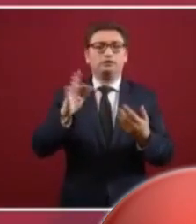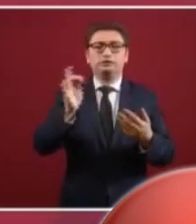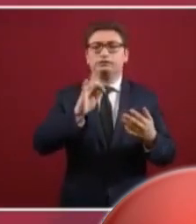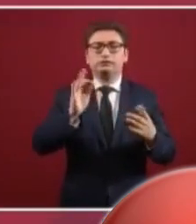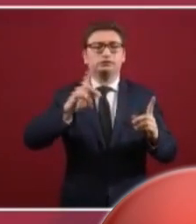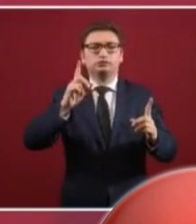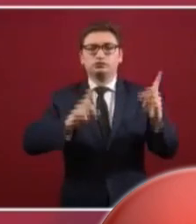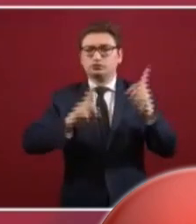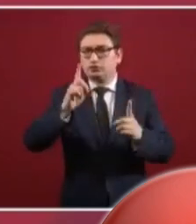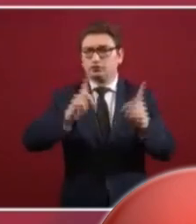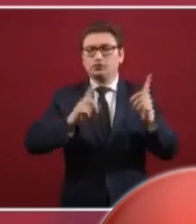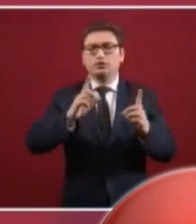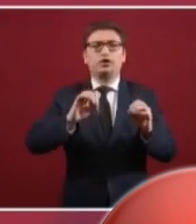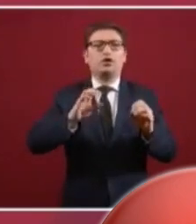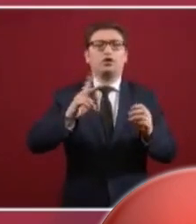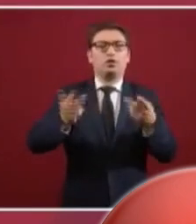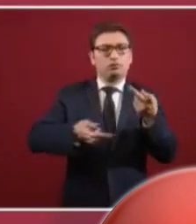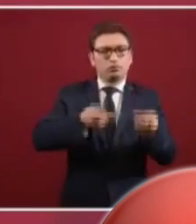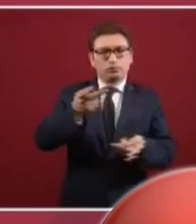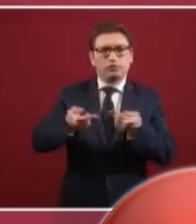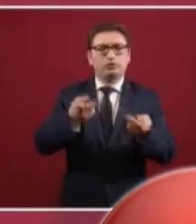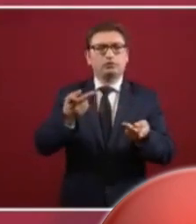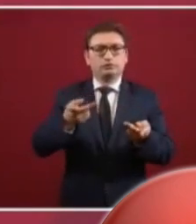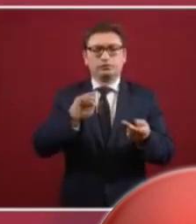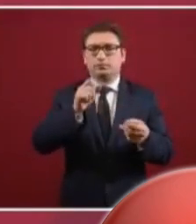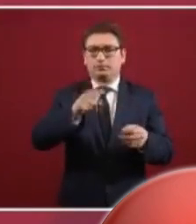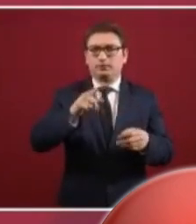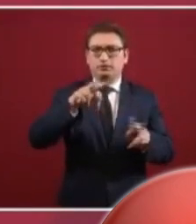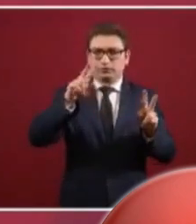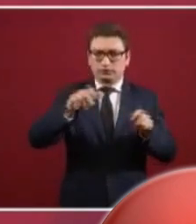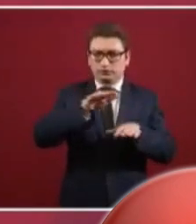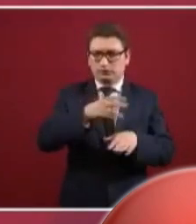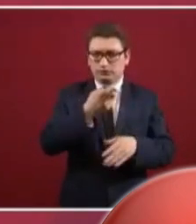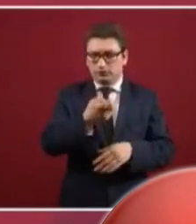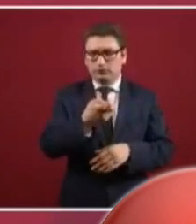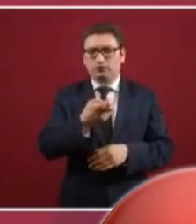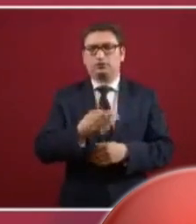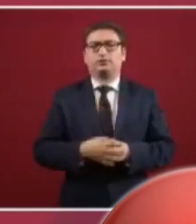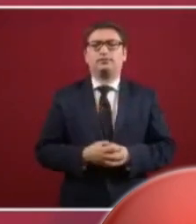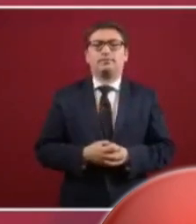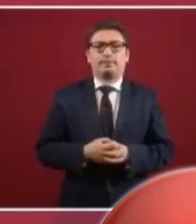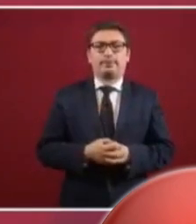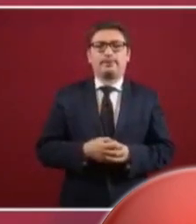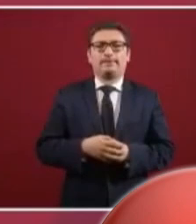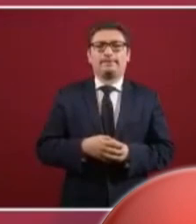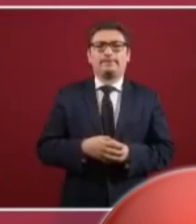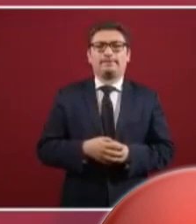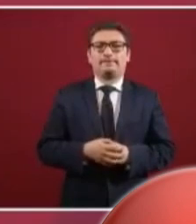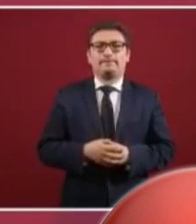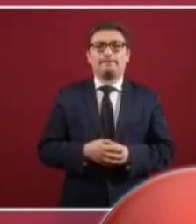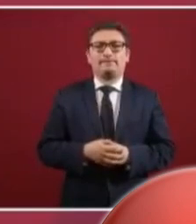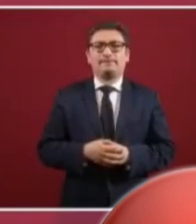dudas, preguntas sobre el mismo tema. Nosotros